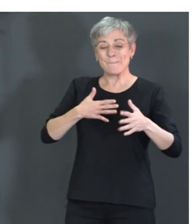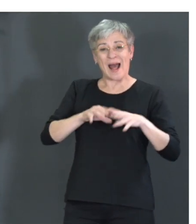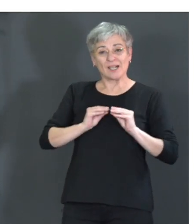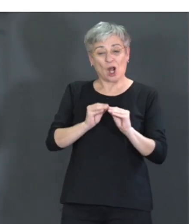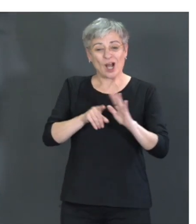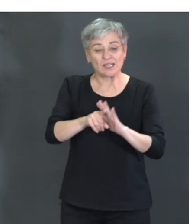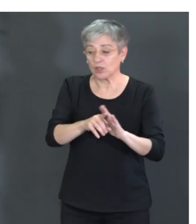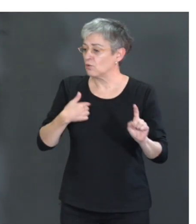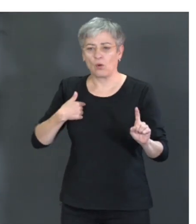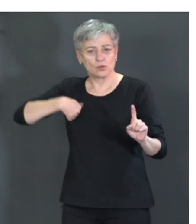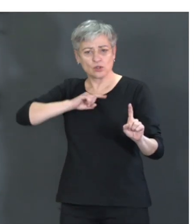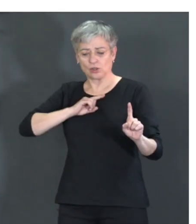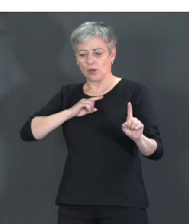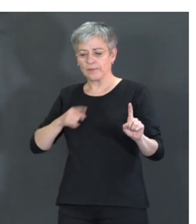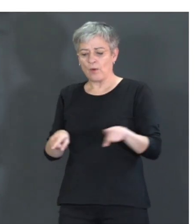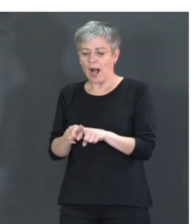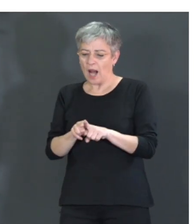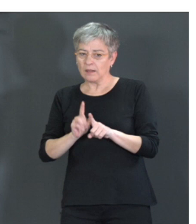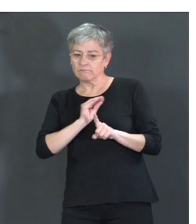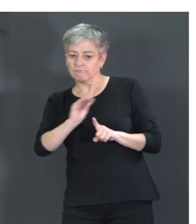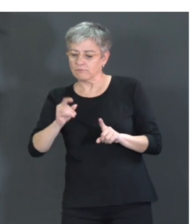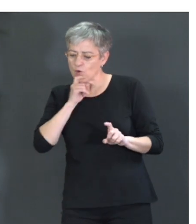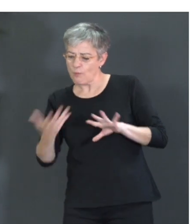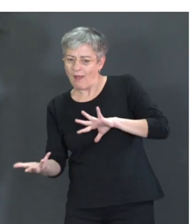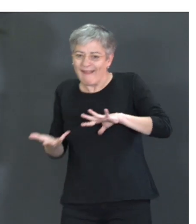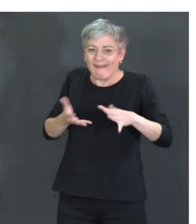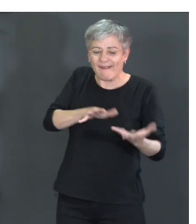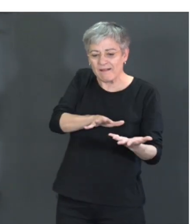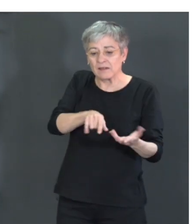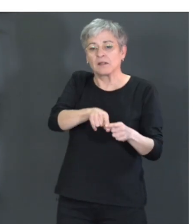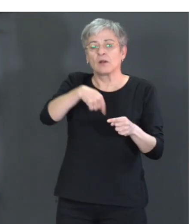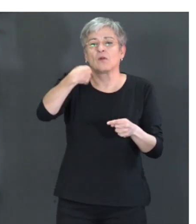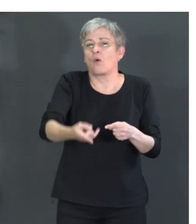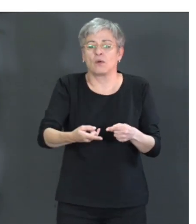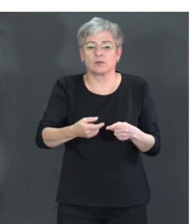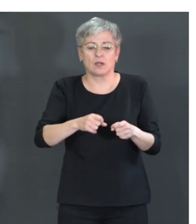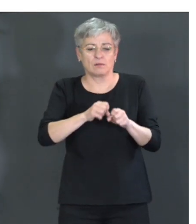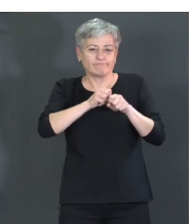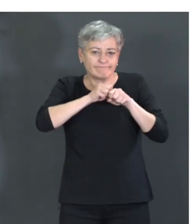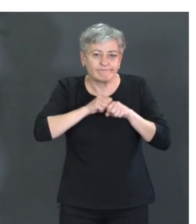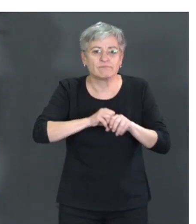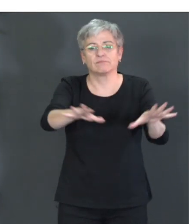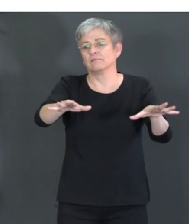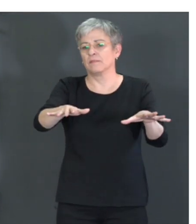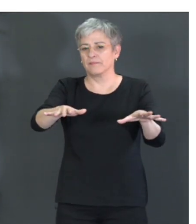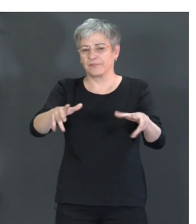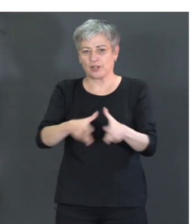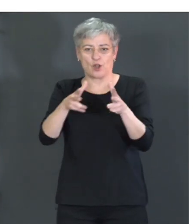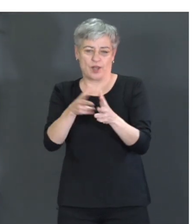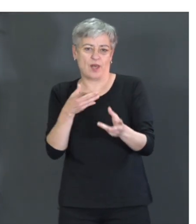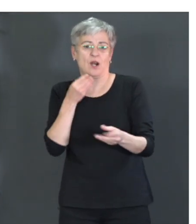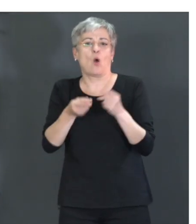ir abriendo el camino para que luego esas tecnologías, esos avances pues se transfieran de cara a la sociedad y sean